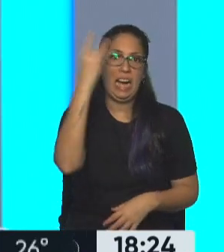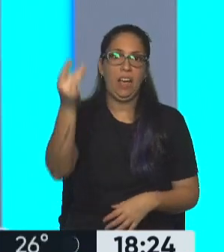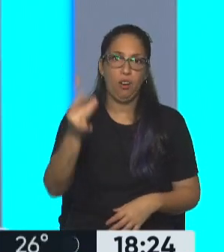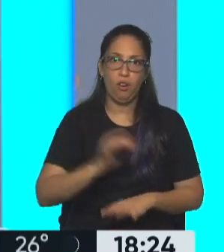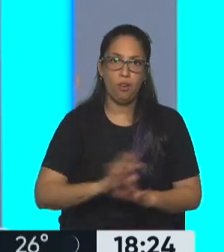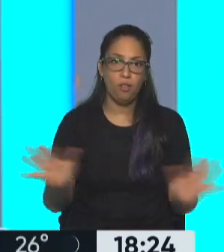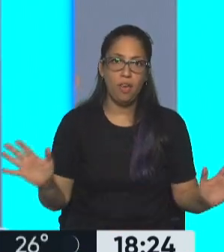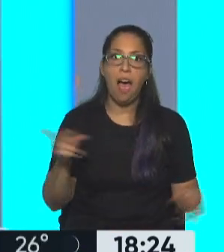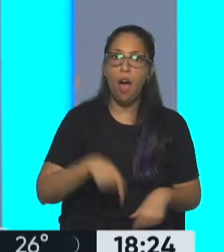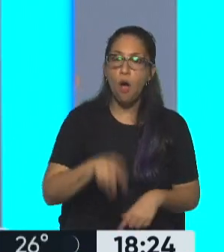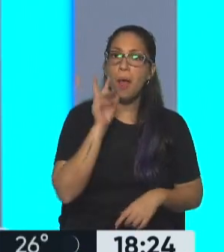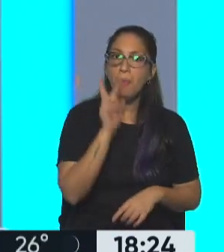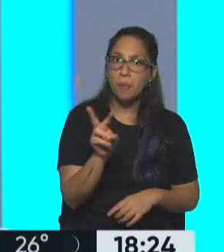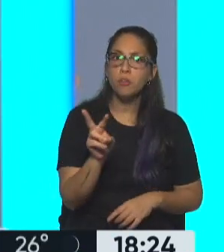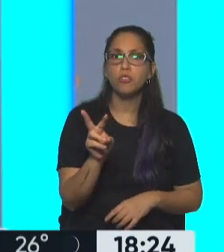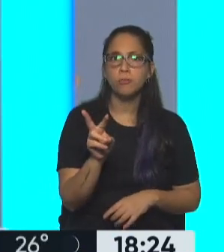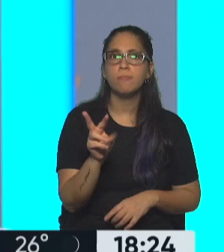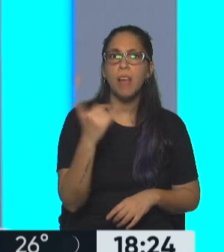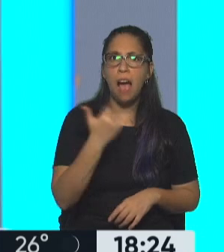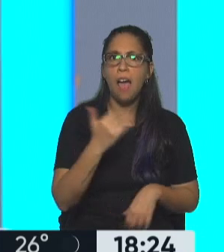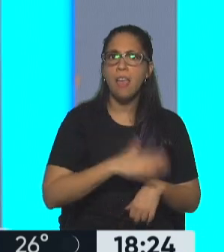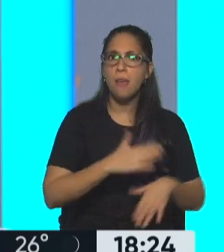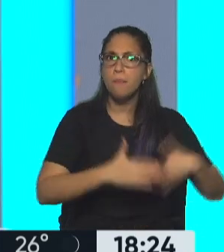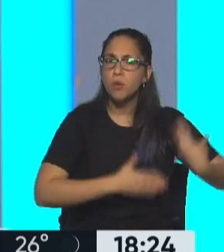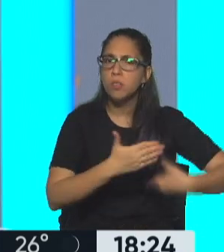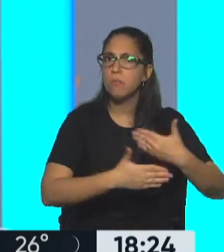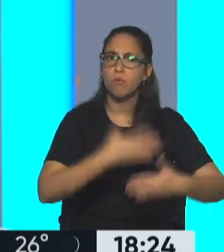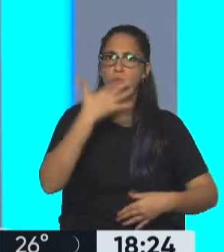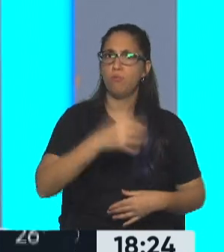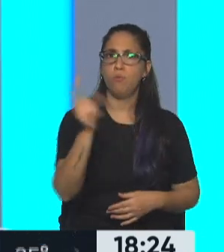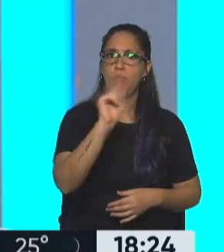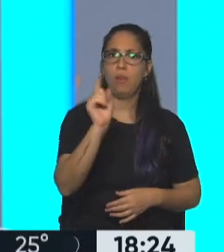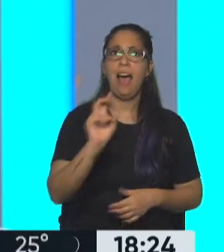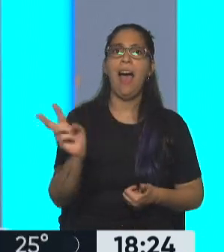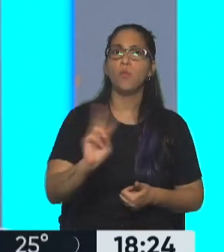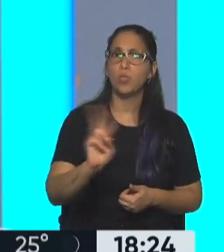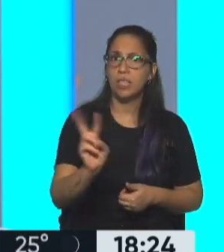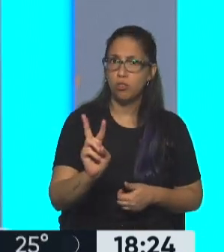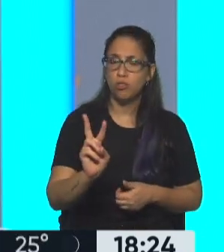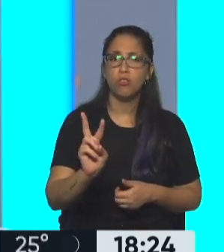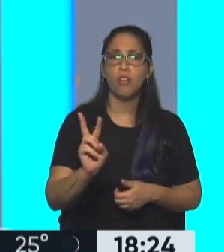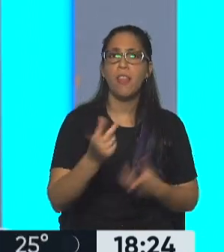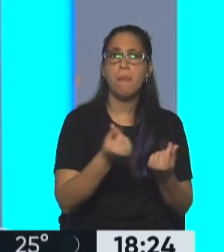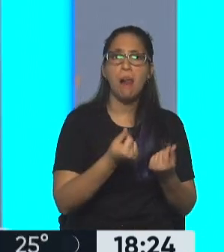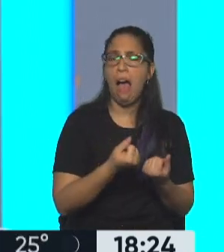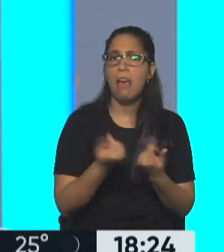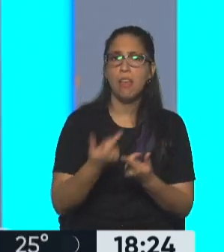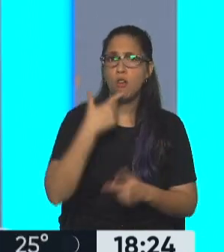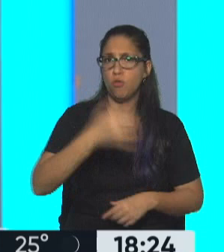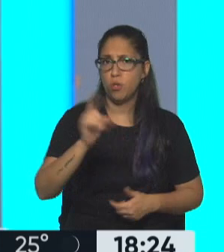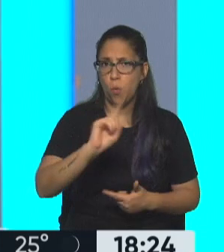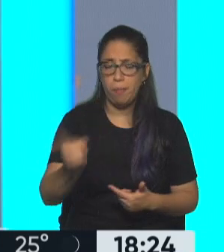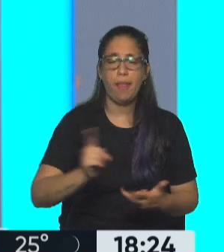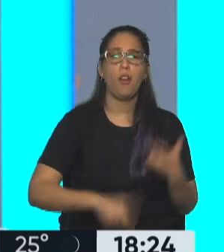estamos viendo es que hay una serie de procedimientos que no se han cumplido, autorizaciones para el uso del dinero que no se ha